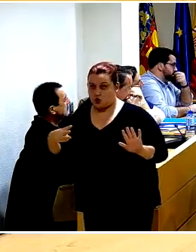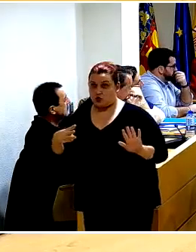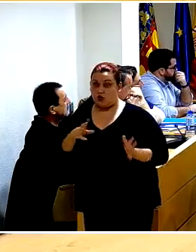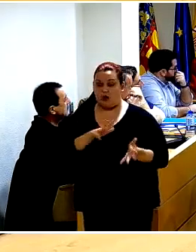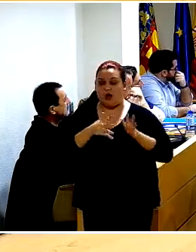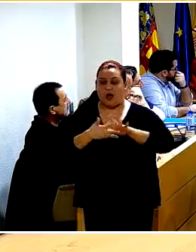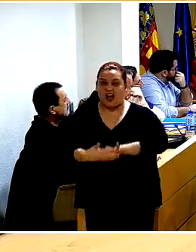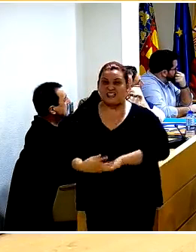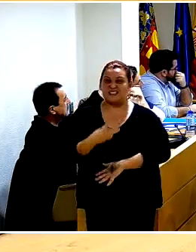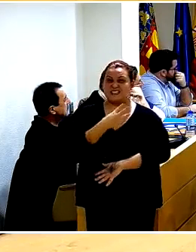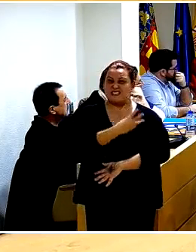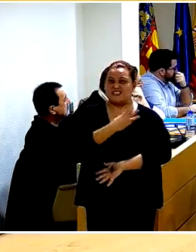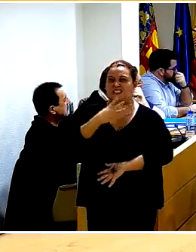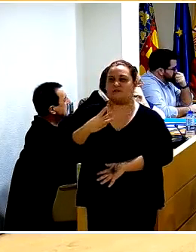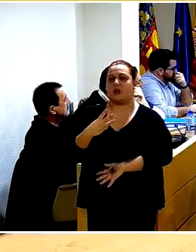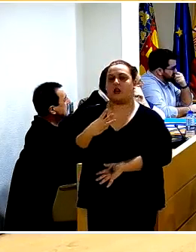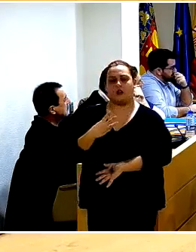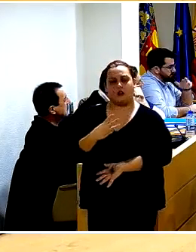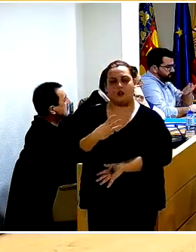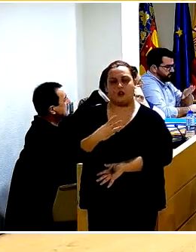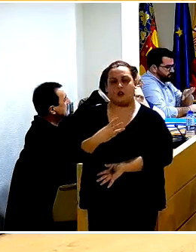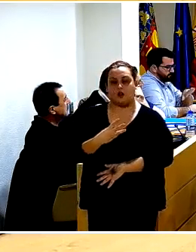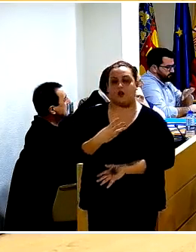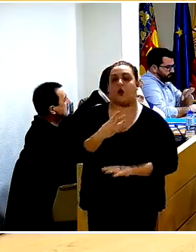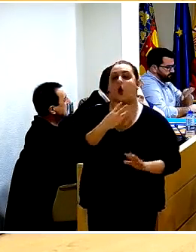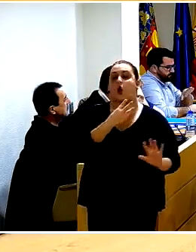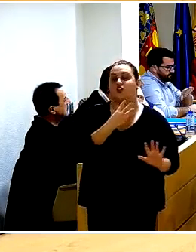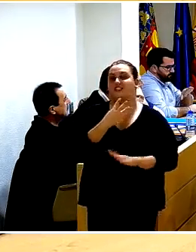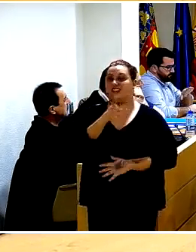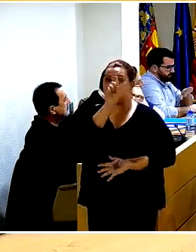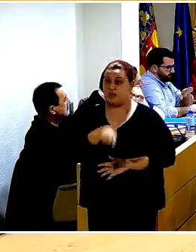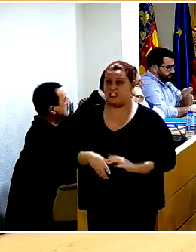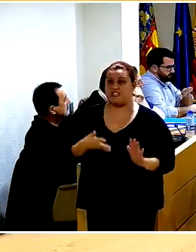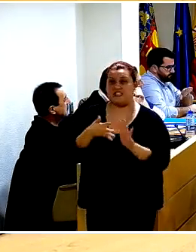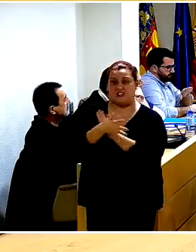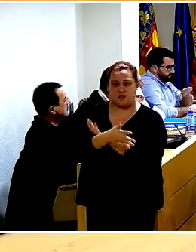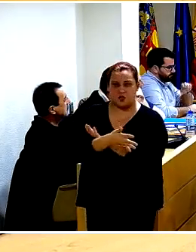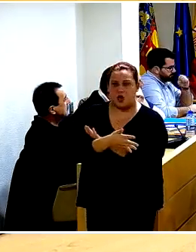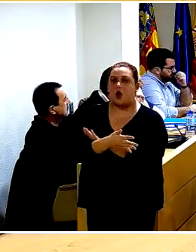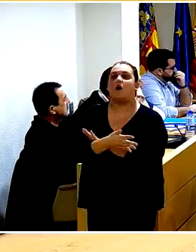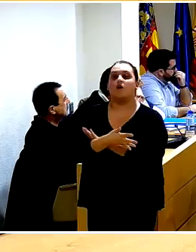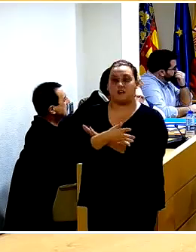83.600 en el año 2020. Por lo tanto, supone un incremento del